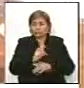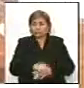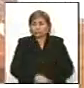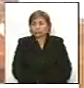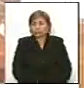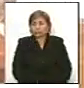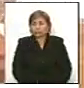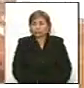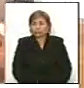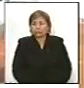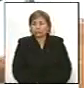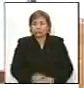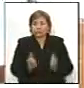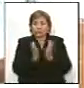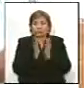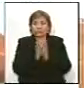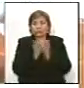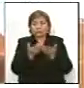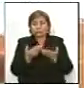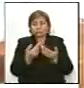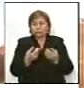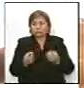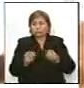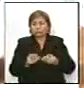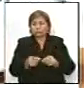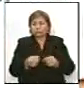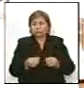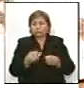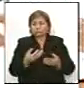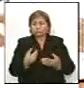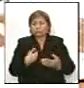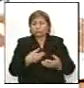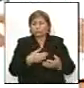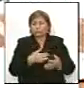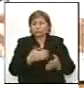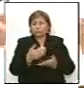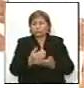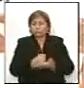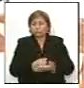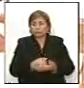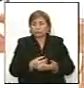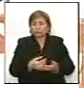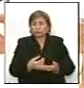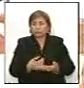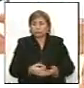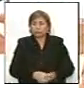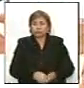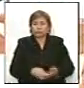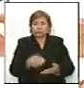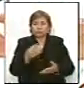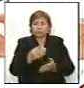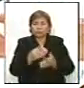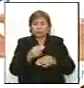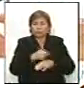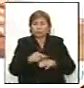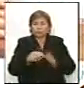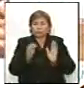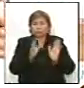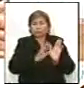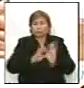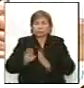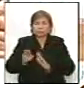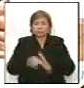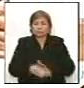O si no has educado, prácticamente sin estudios has quedado. Pero en cual a nosotros no nos recoge, prácticamente a nosotros nos pone a un